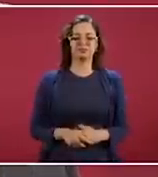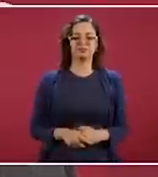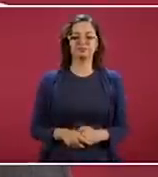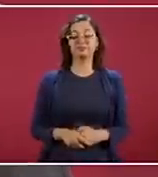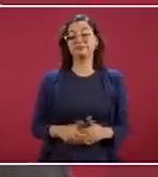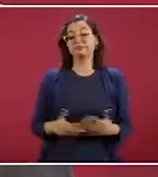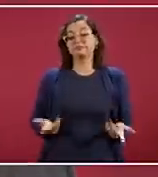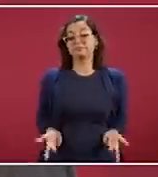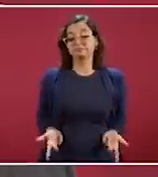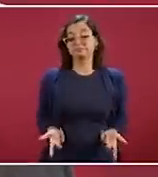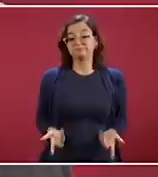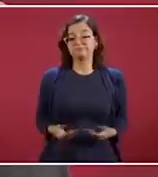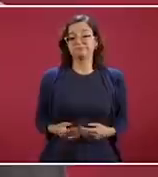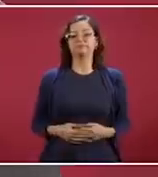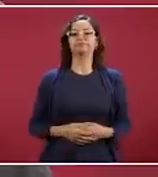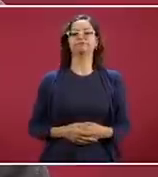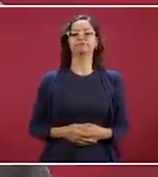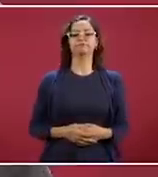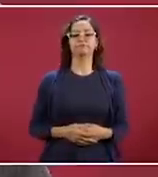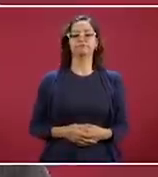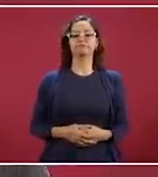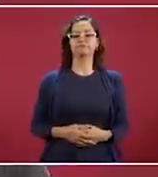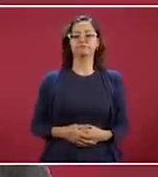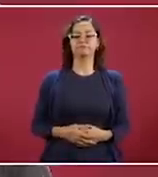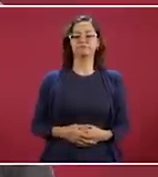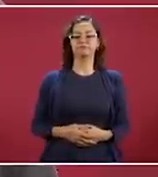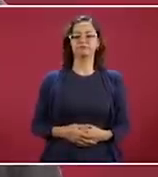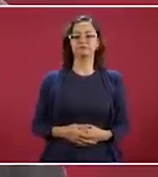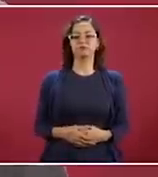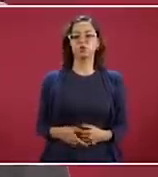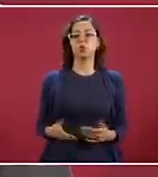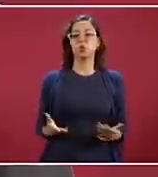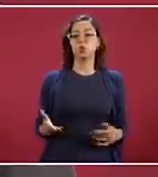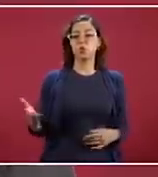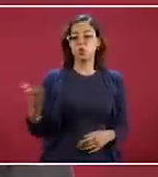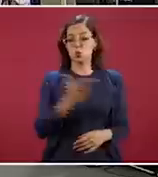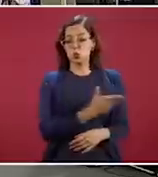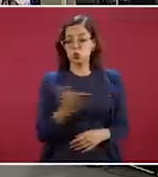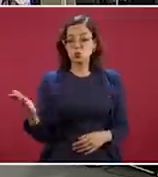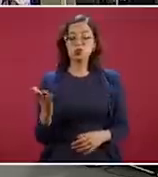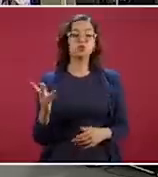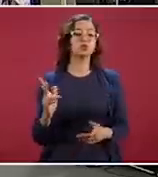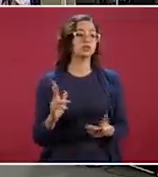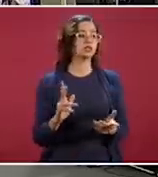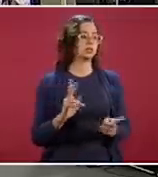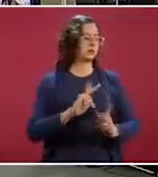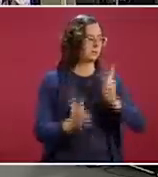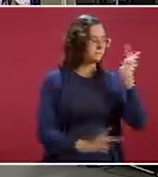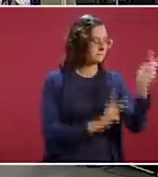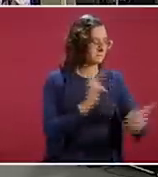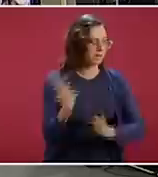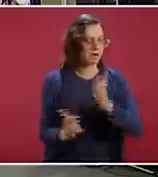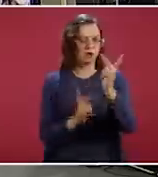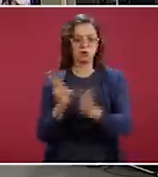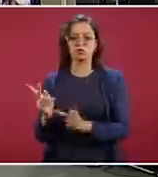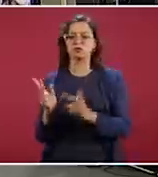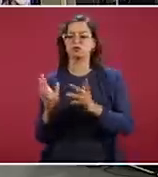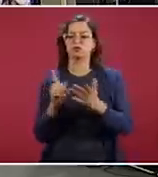Y miren, si ustedes hacen encuestas o si ven las